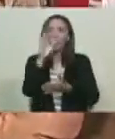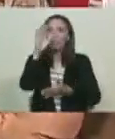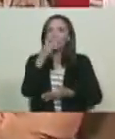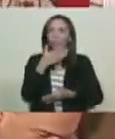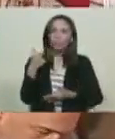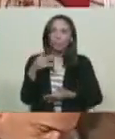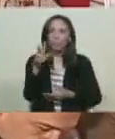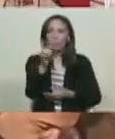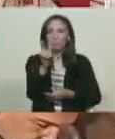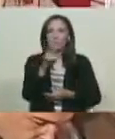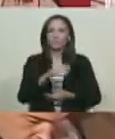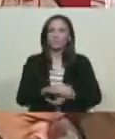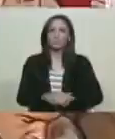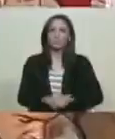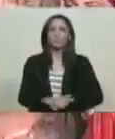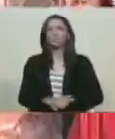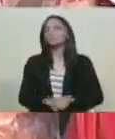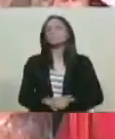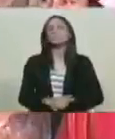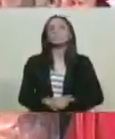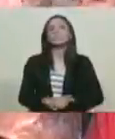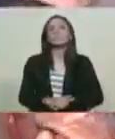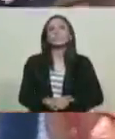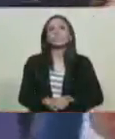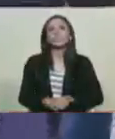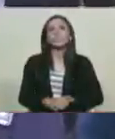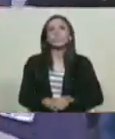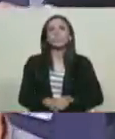Venezuela. Me dijeron que